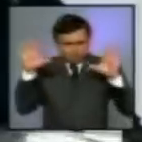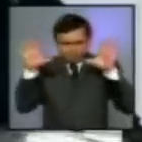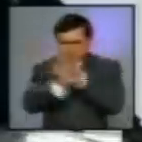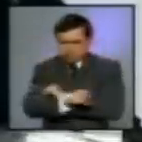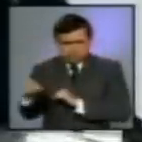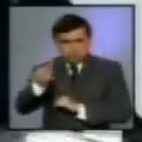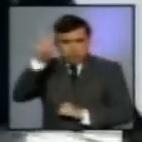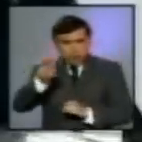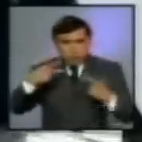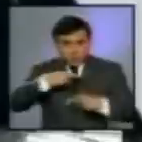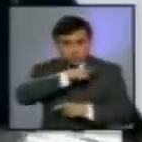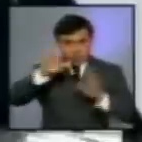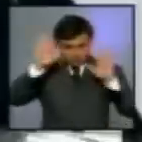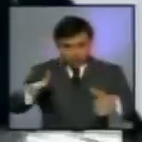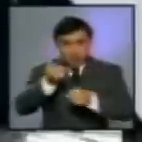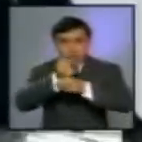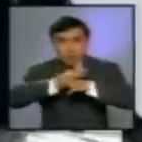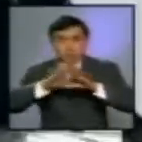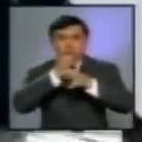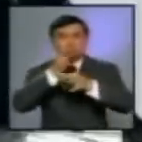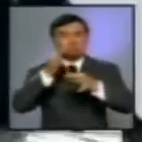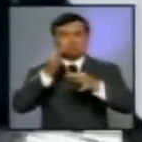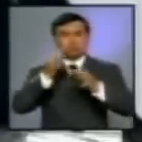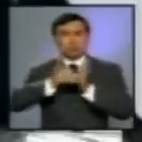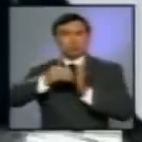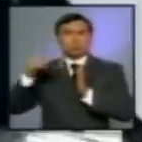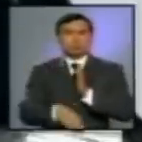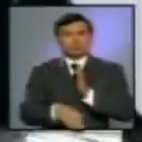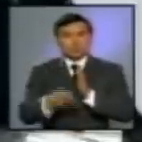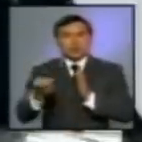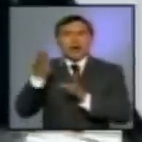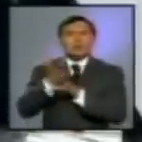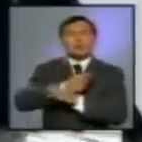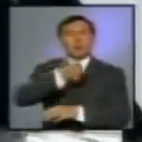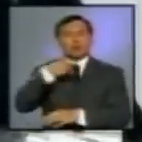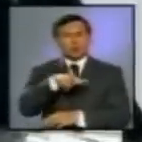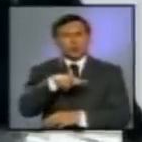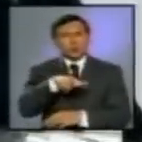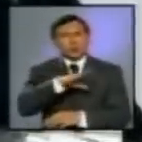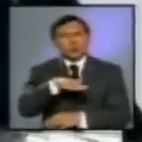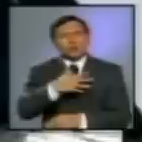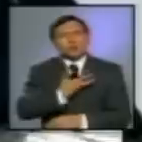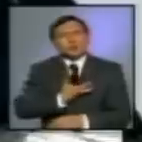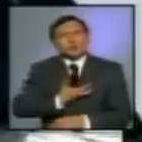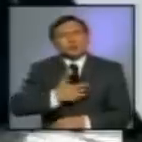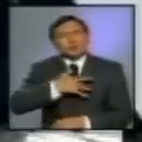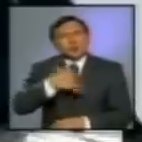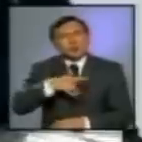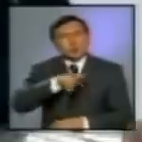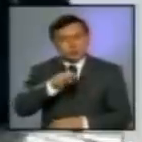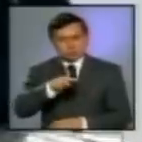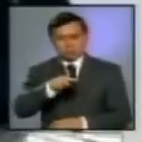cabalmente a la población. De ese dolor pasamos al horror. en un estado de altos